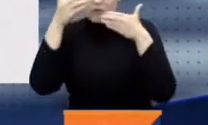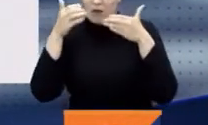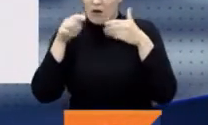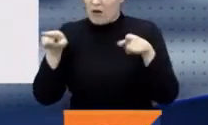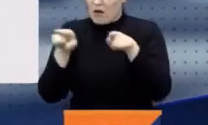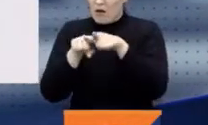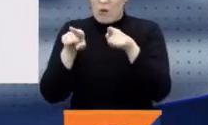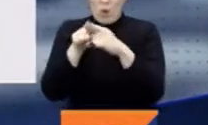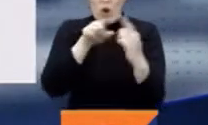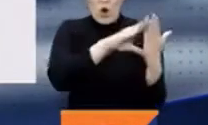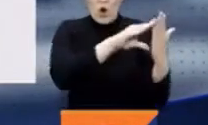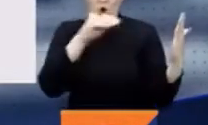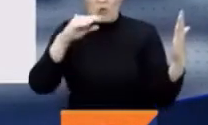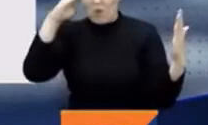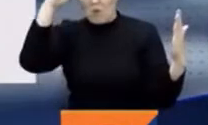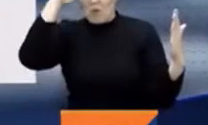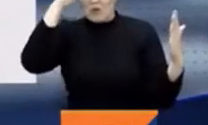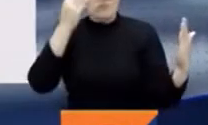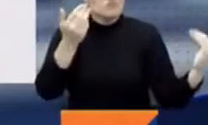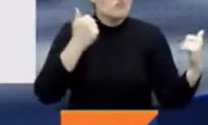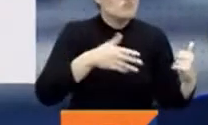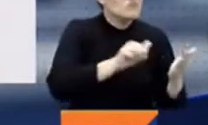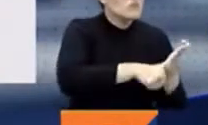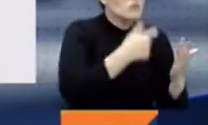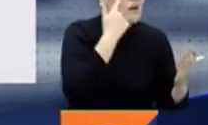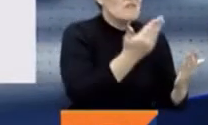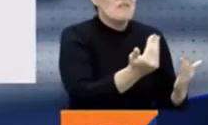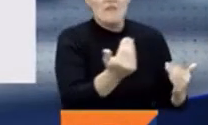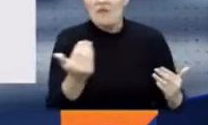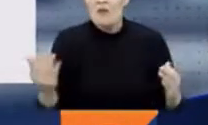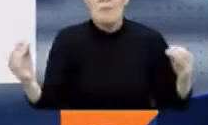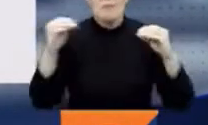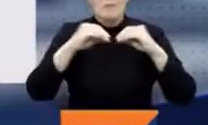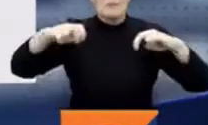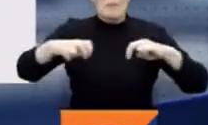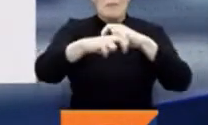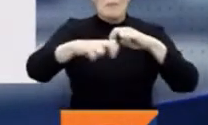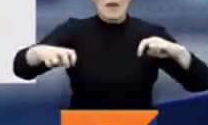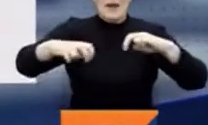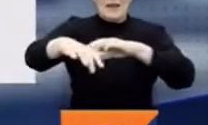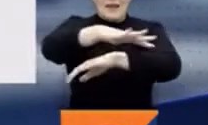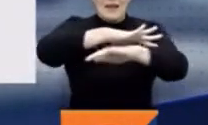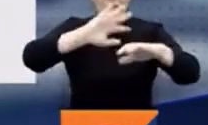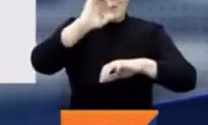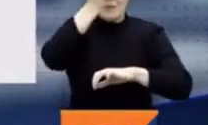de requisar, luego bajan al casco urbano cerca del parque y parten